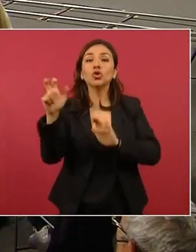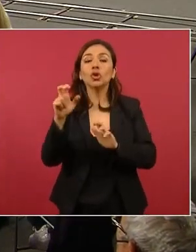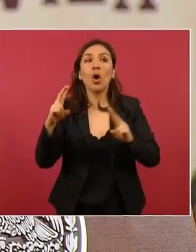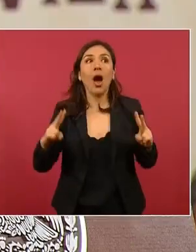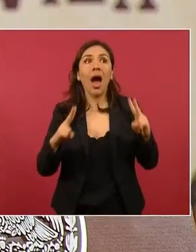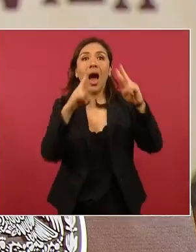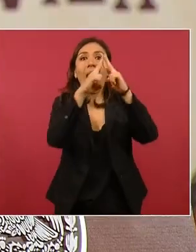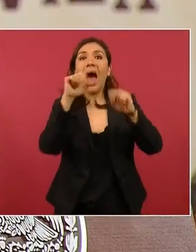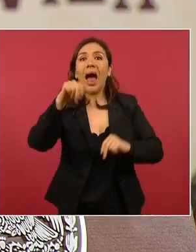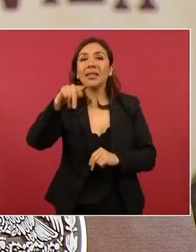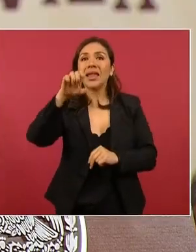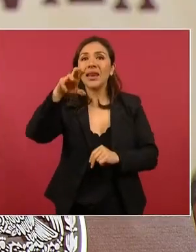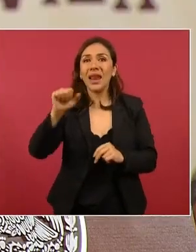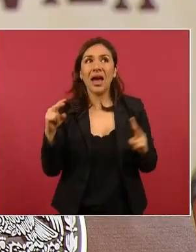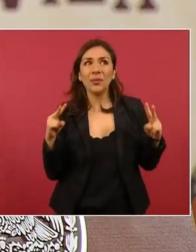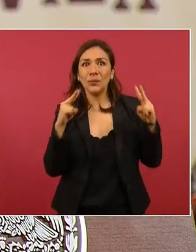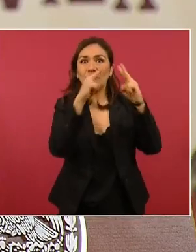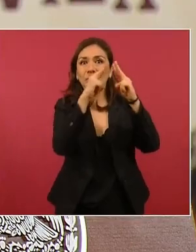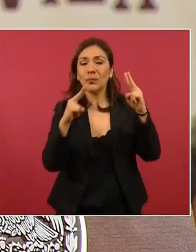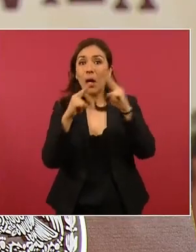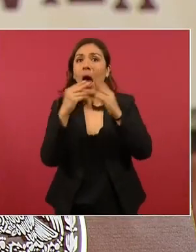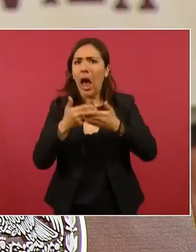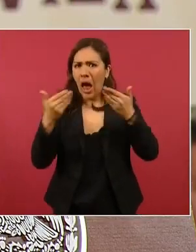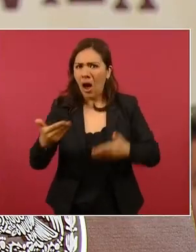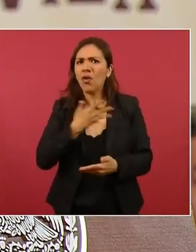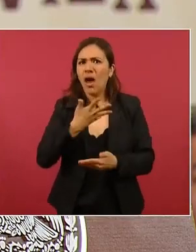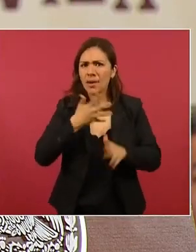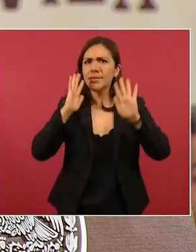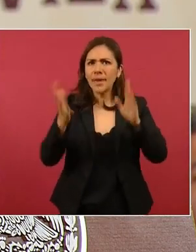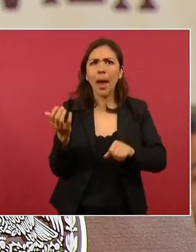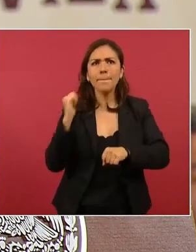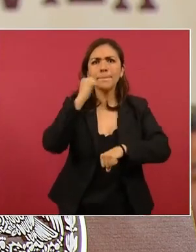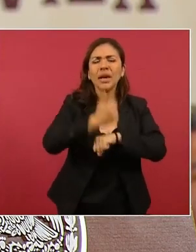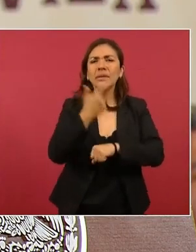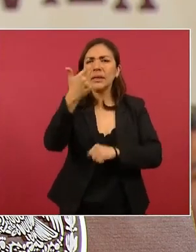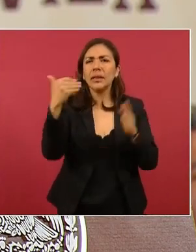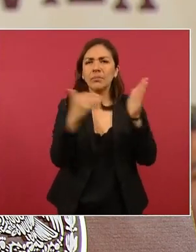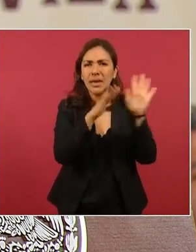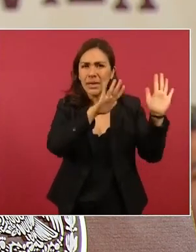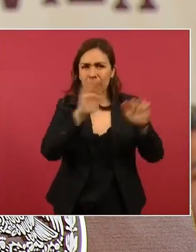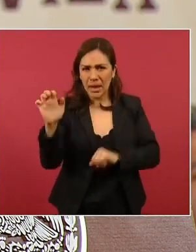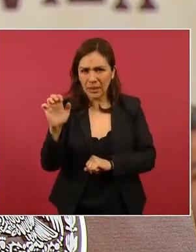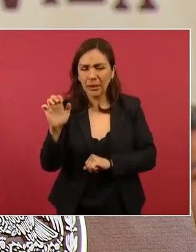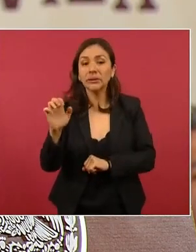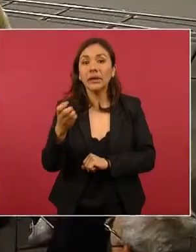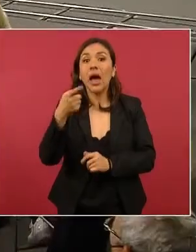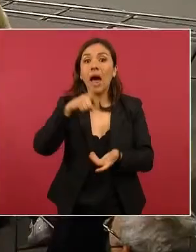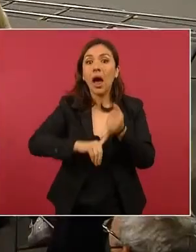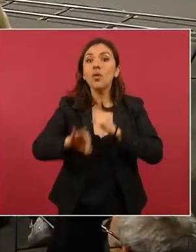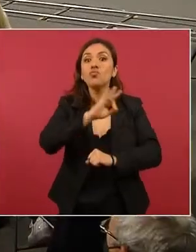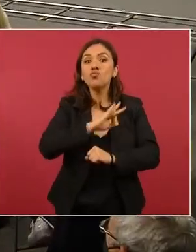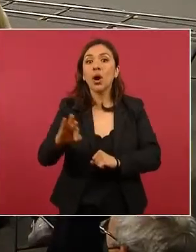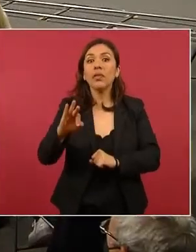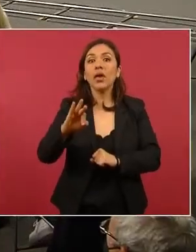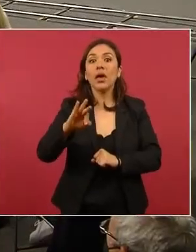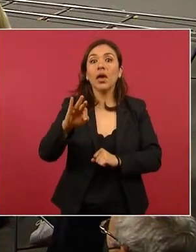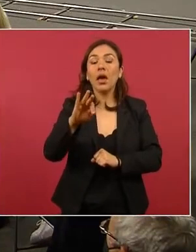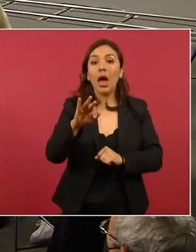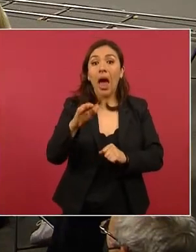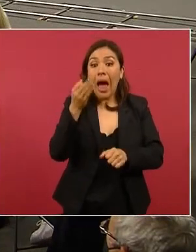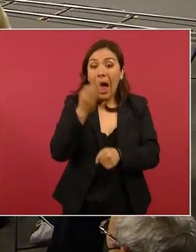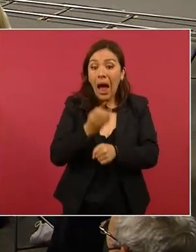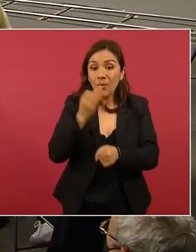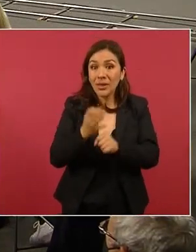antenas, ya hay 7.500 antenas que cubren al